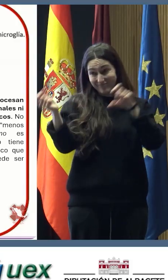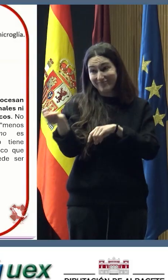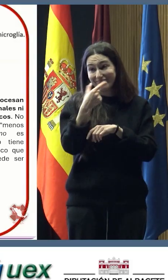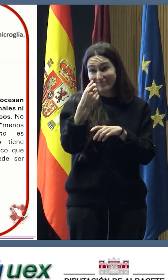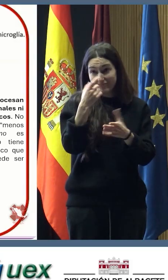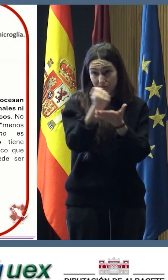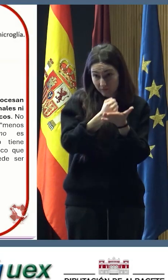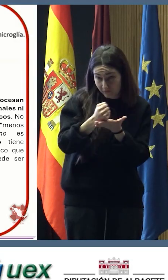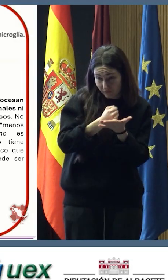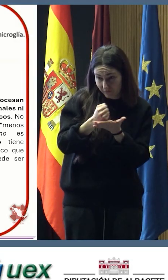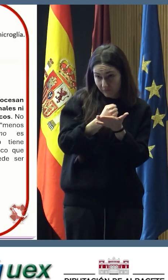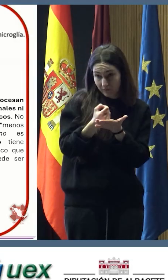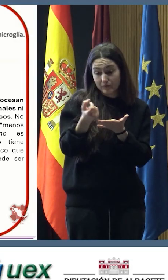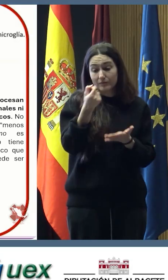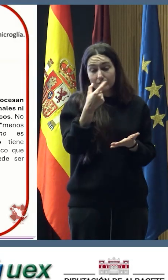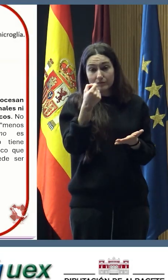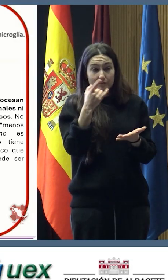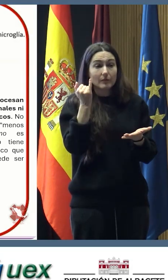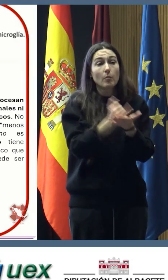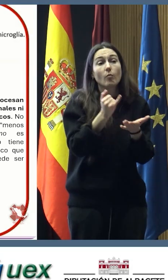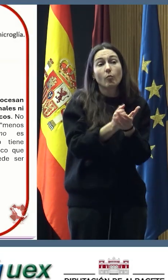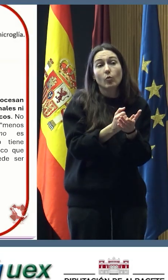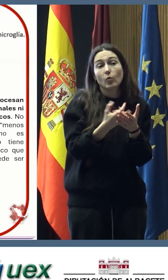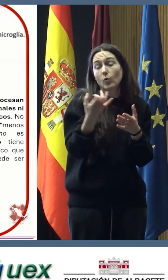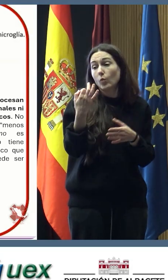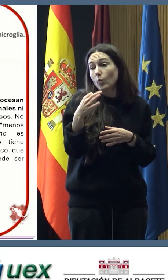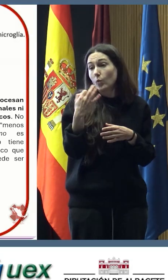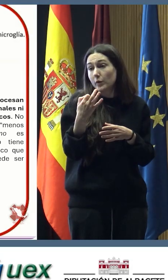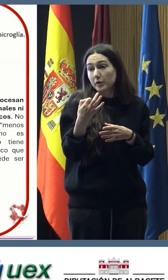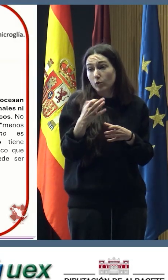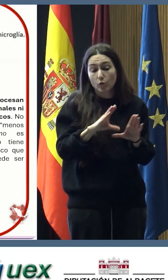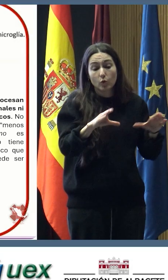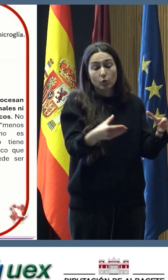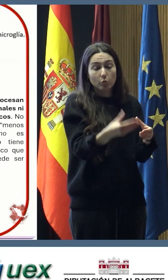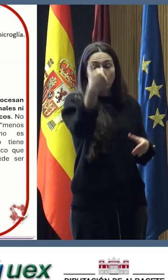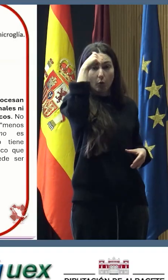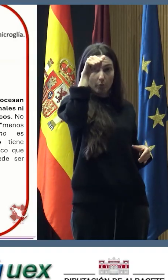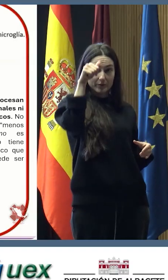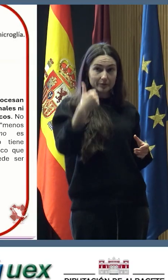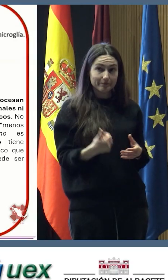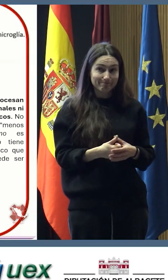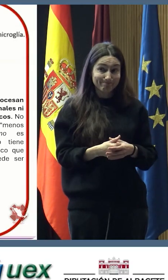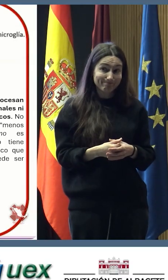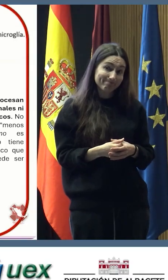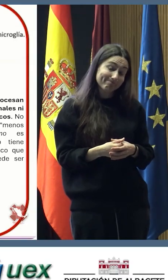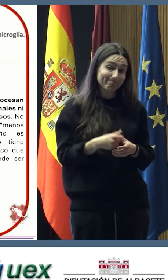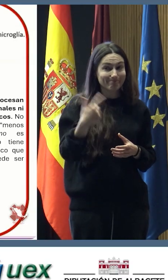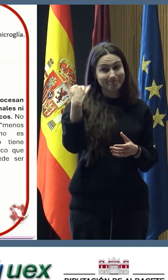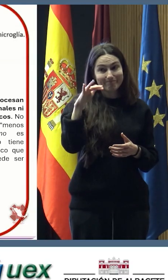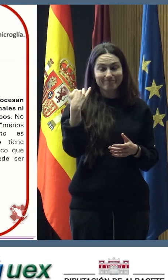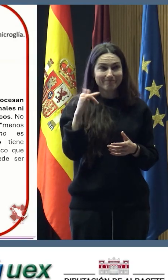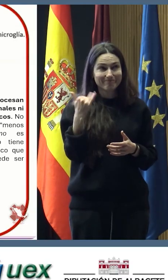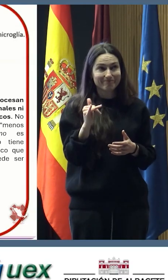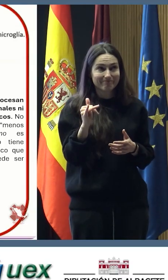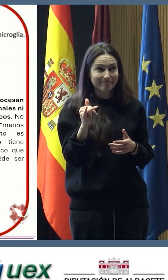probando los fármacos solo para el dolor, solo en machos, pues imagínate lo que he puesto